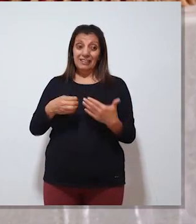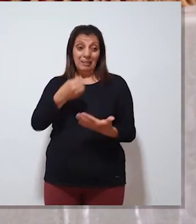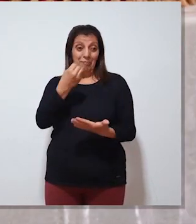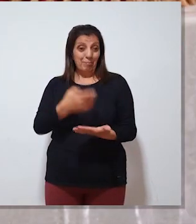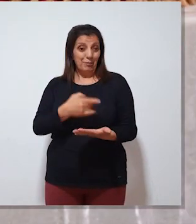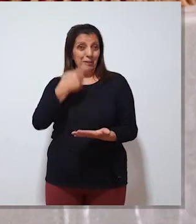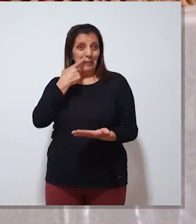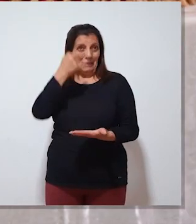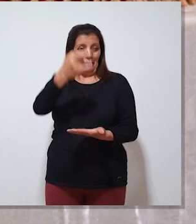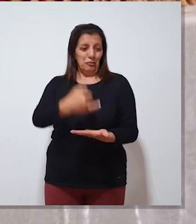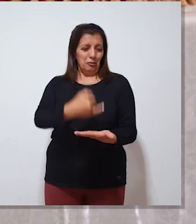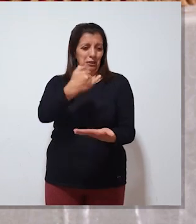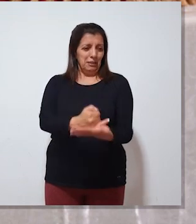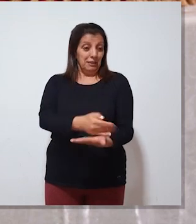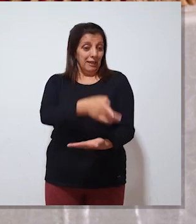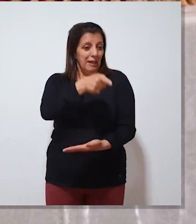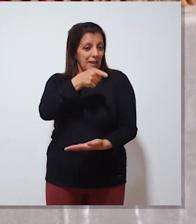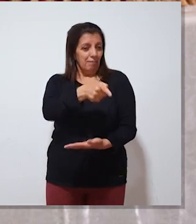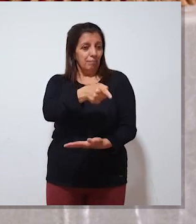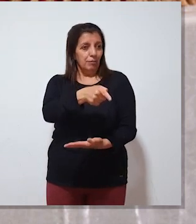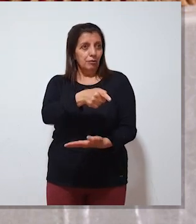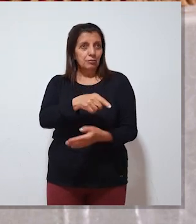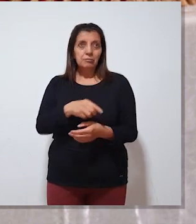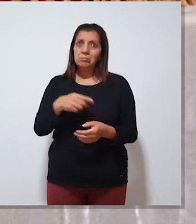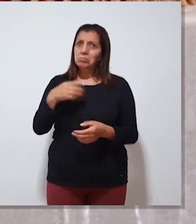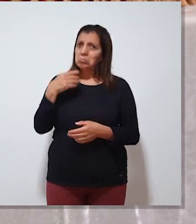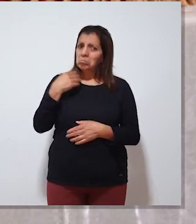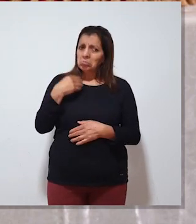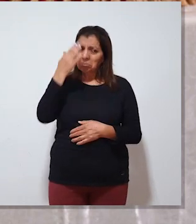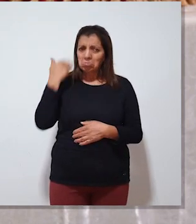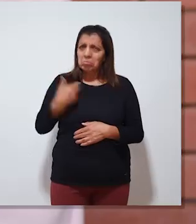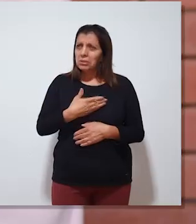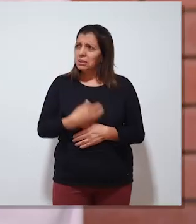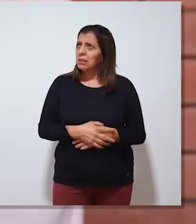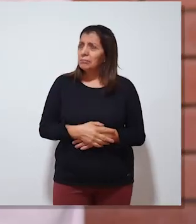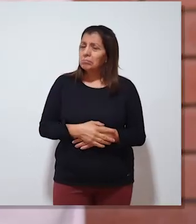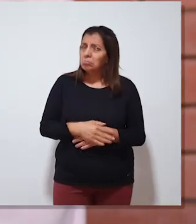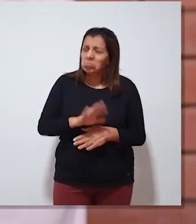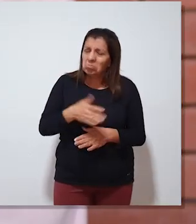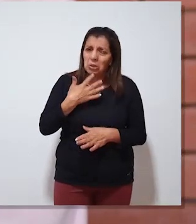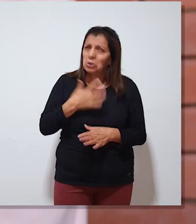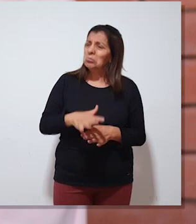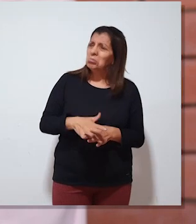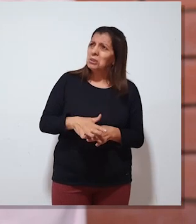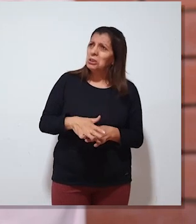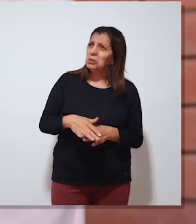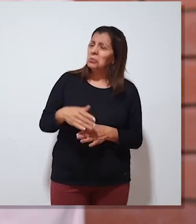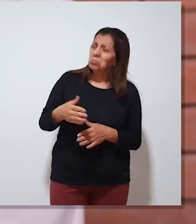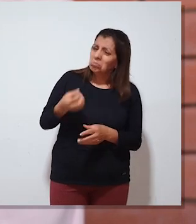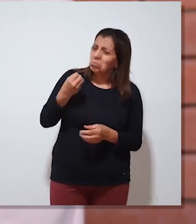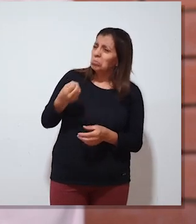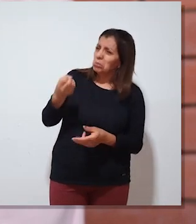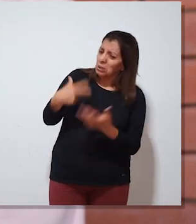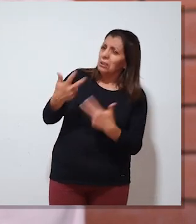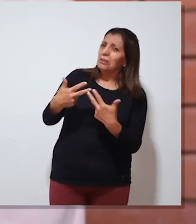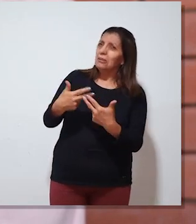palabras, ella quedó desconcertada y se preguntaba qué podía significar ese saludo. Pero